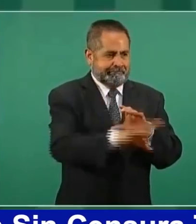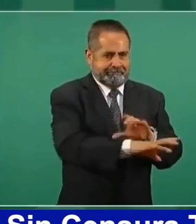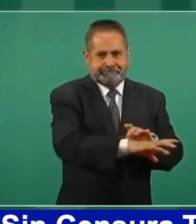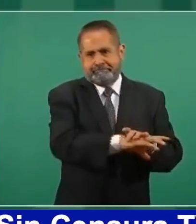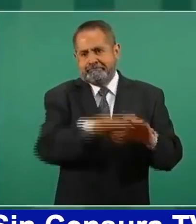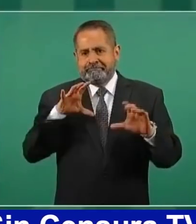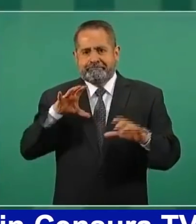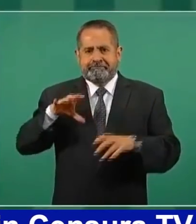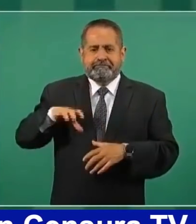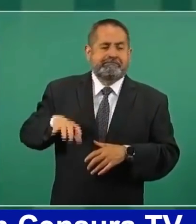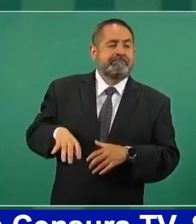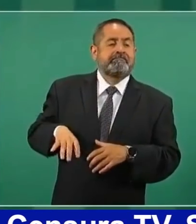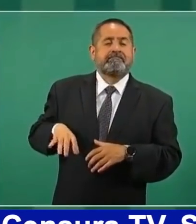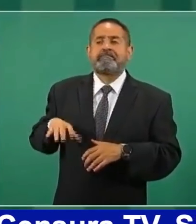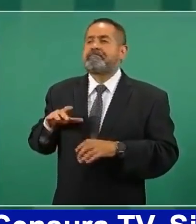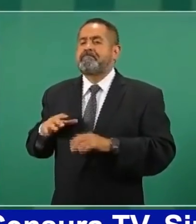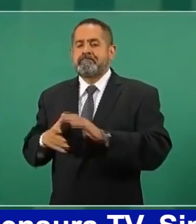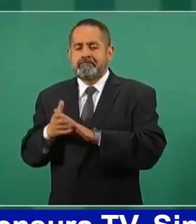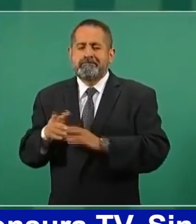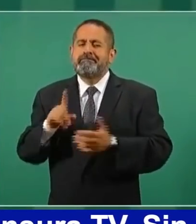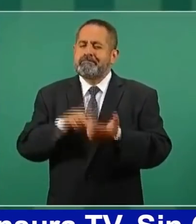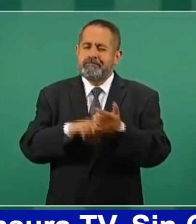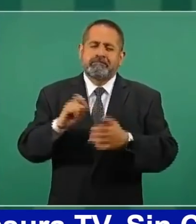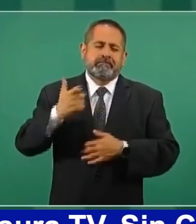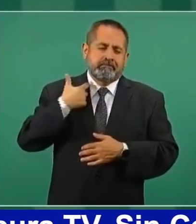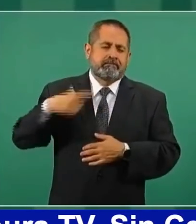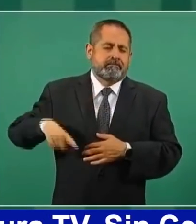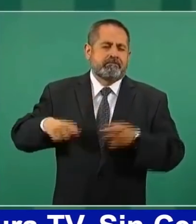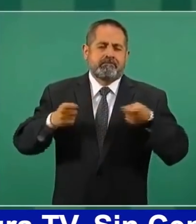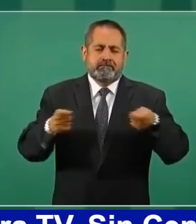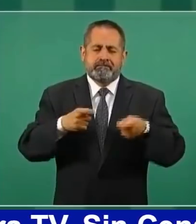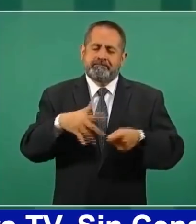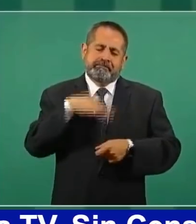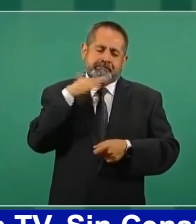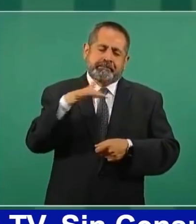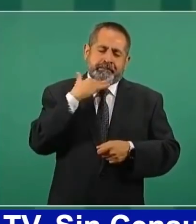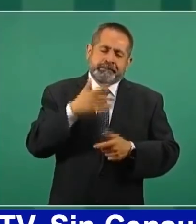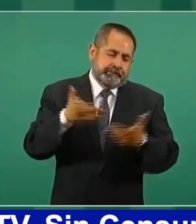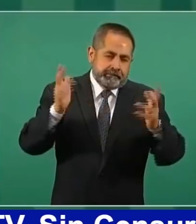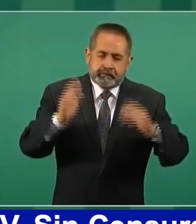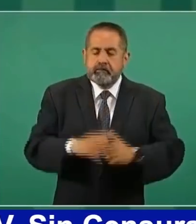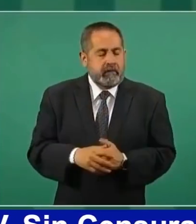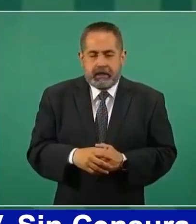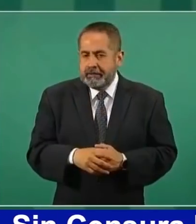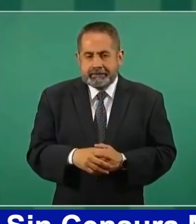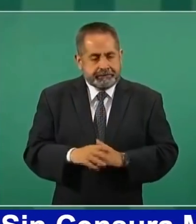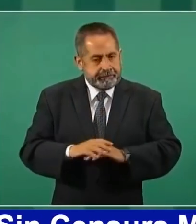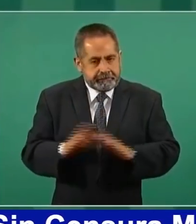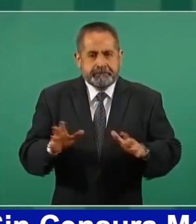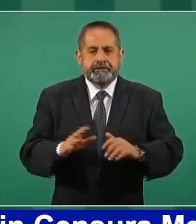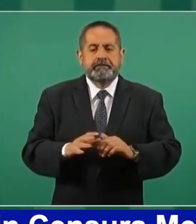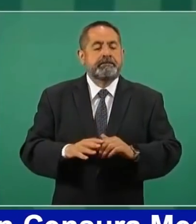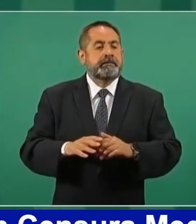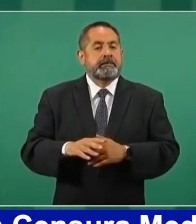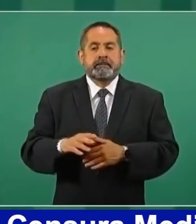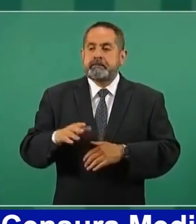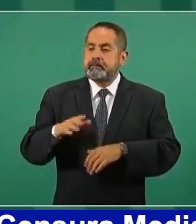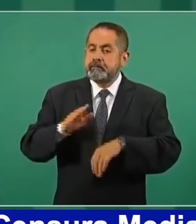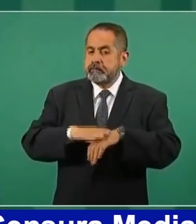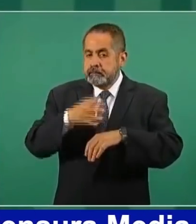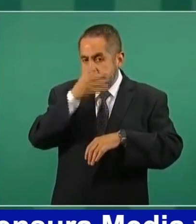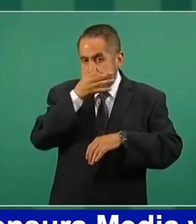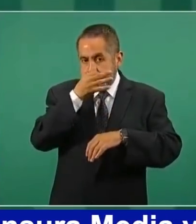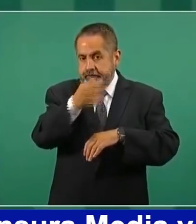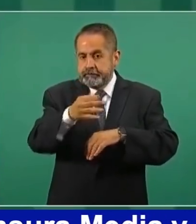de los tecnócratas corruptos. Entonces, la información es que